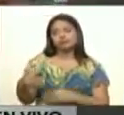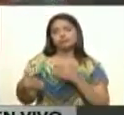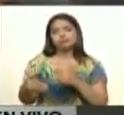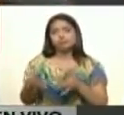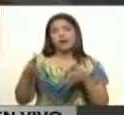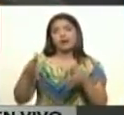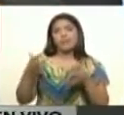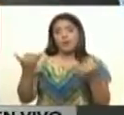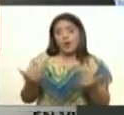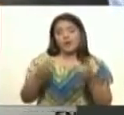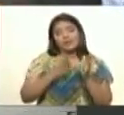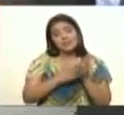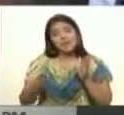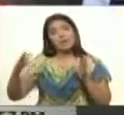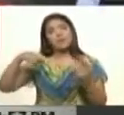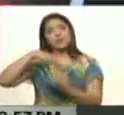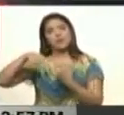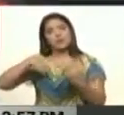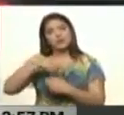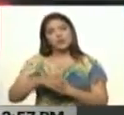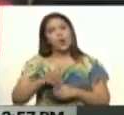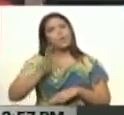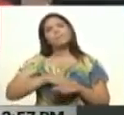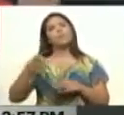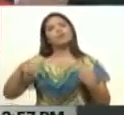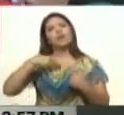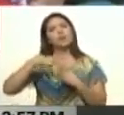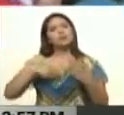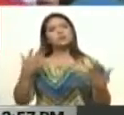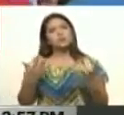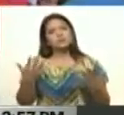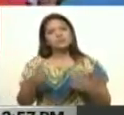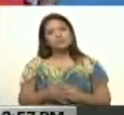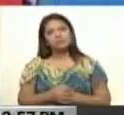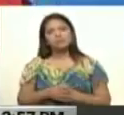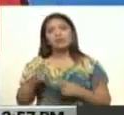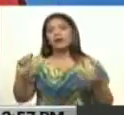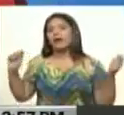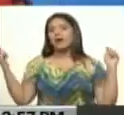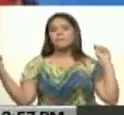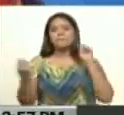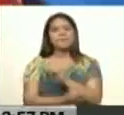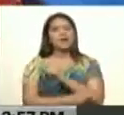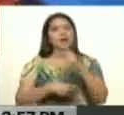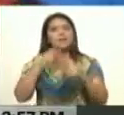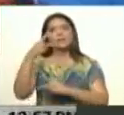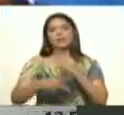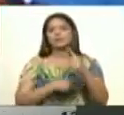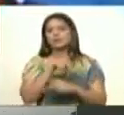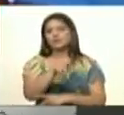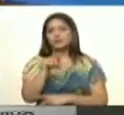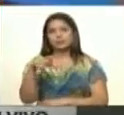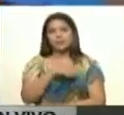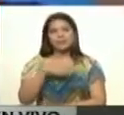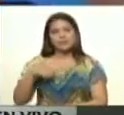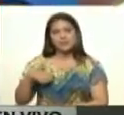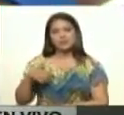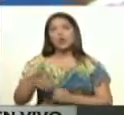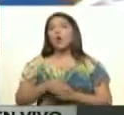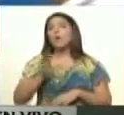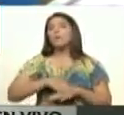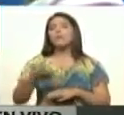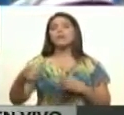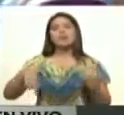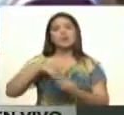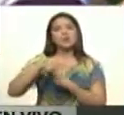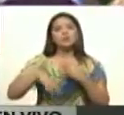esta revolución. Porque revolución fue revertir el proceso de privatización, porque